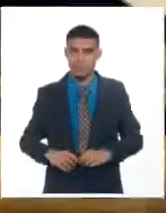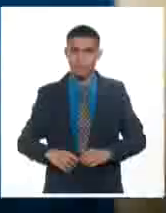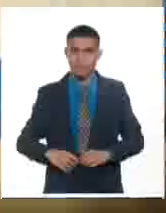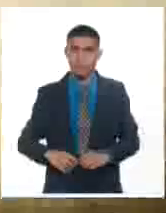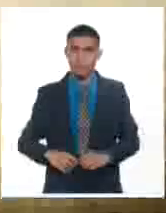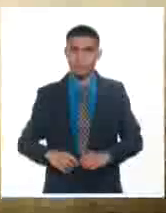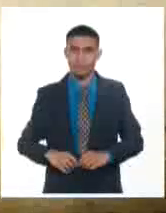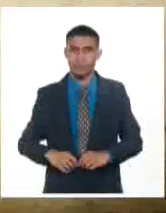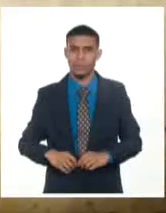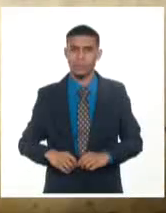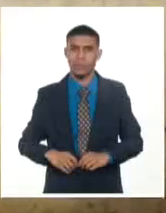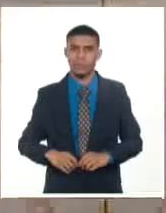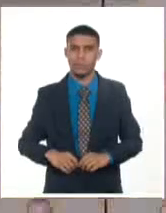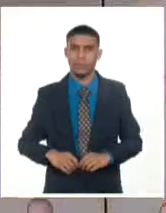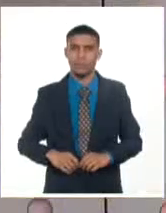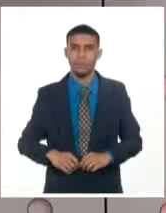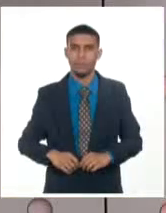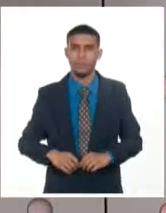Televisión Cubana.